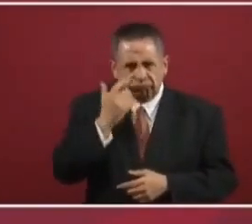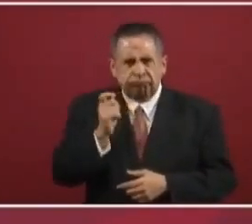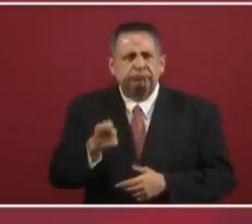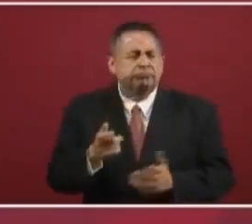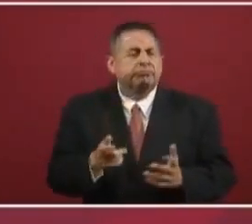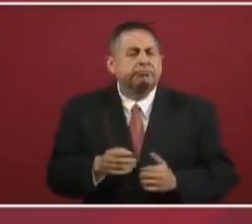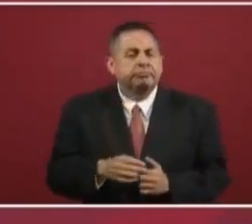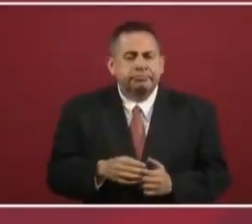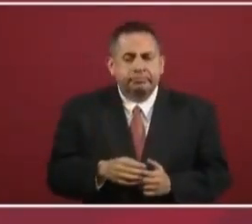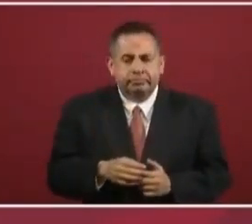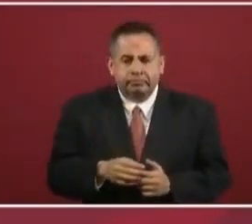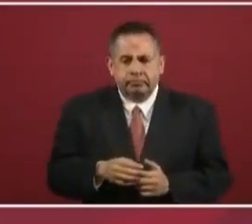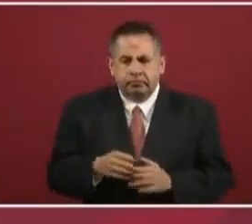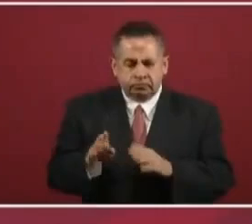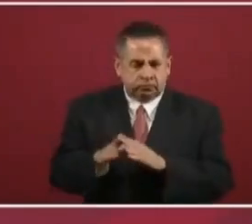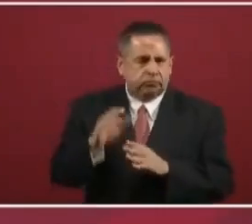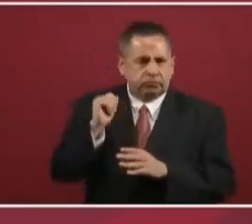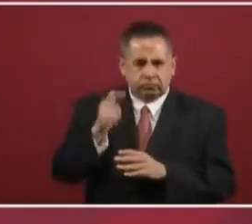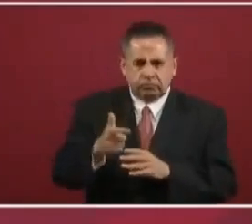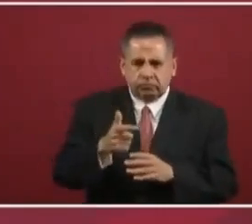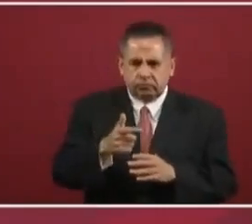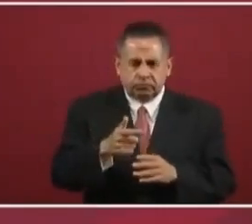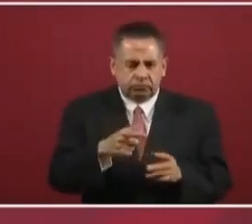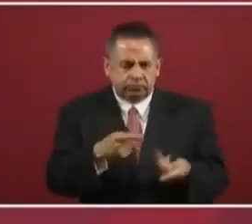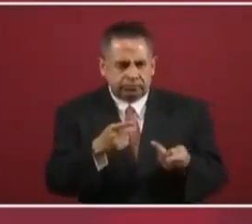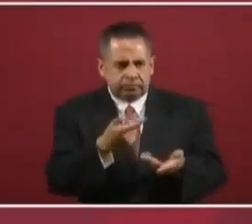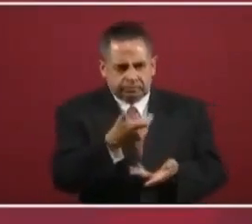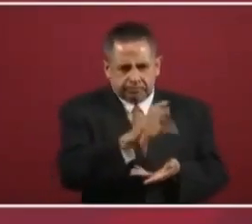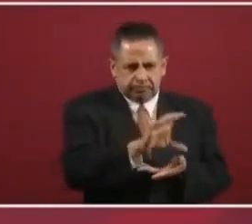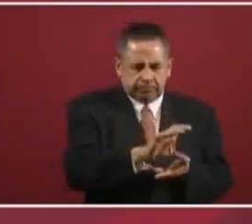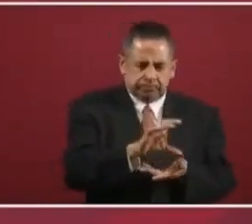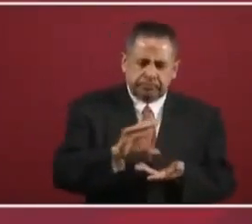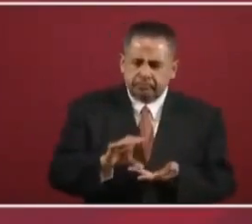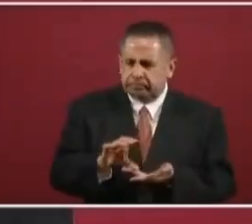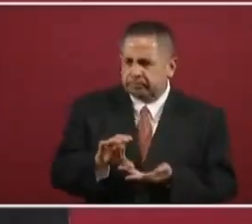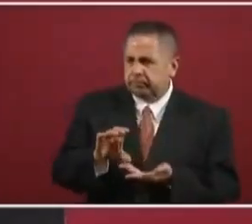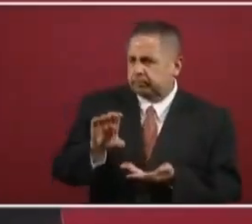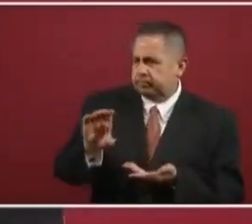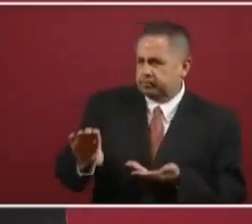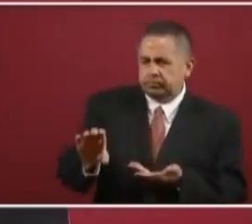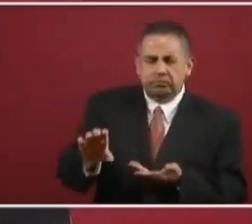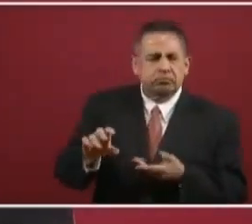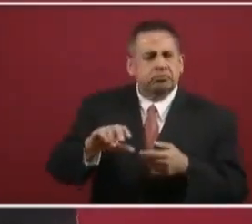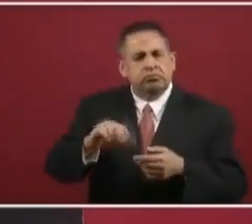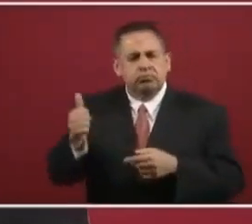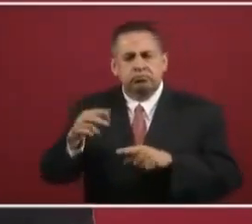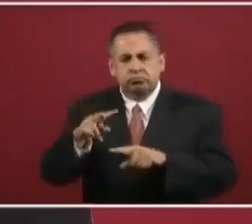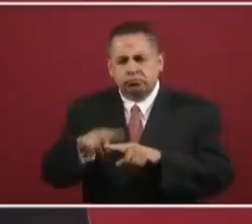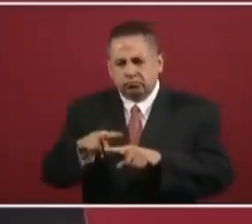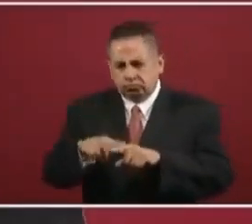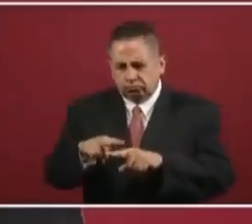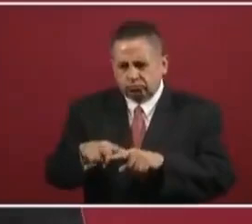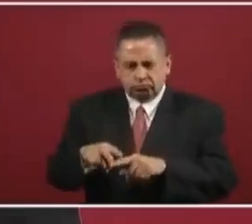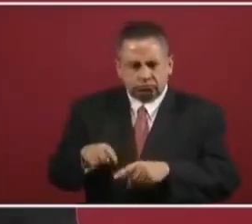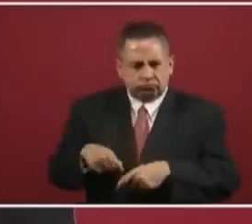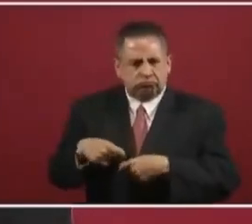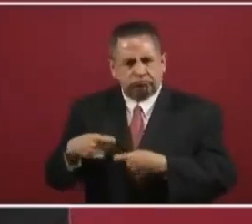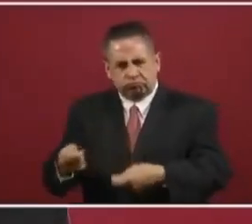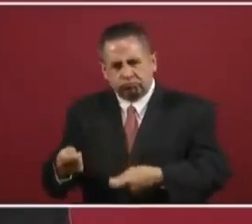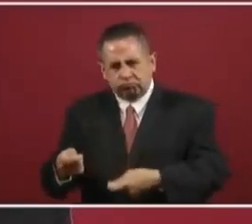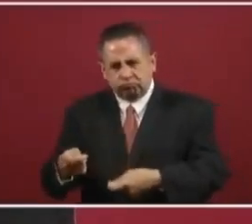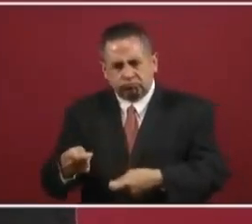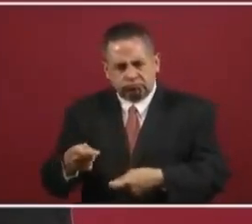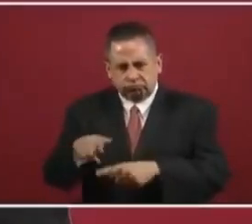de destinar una parte a un parque y otra parte